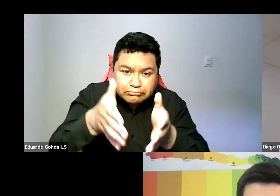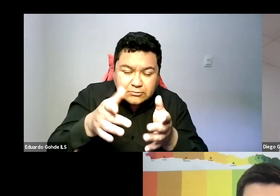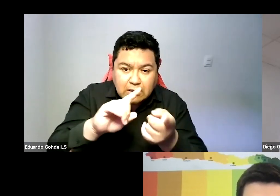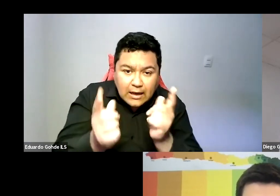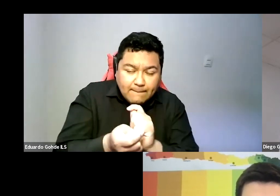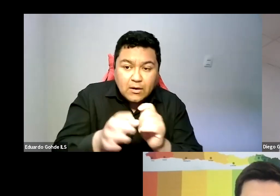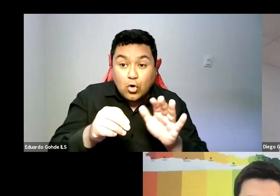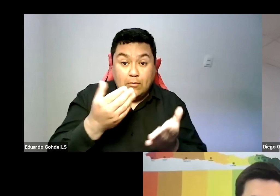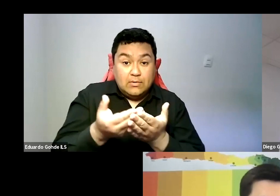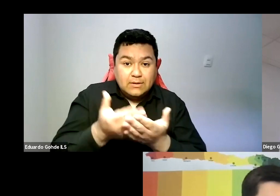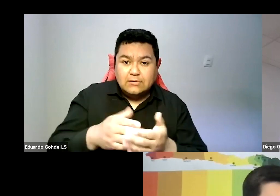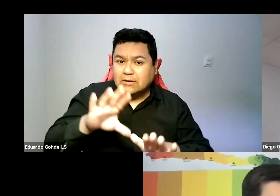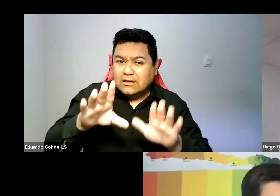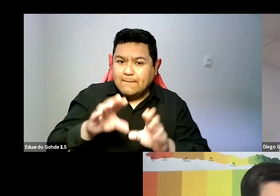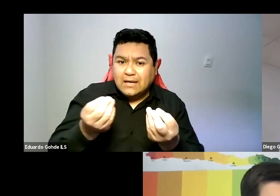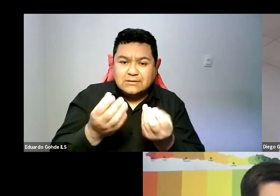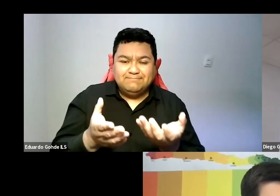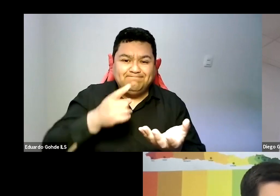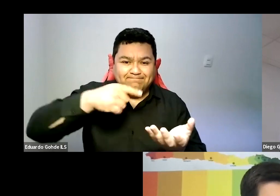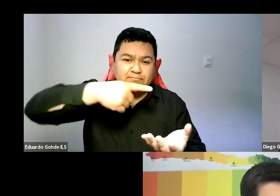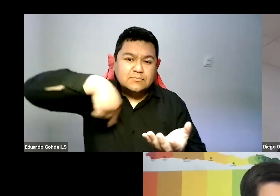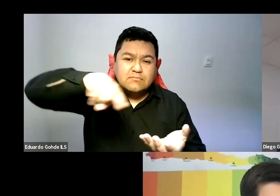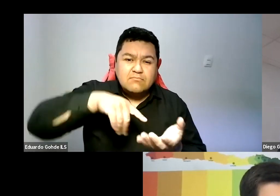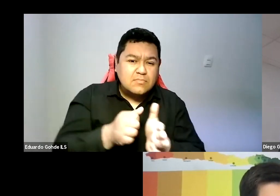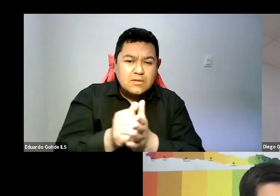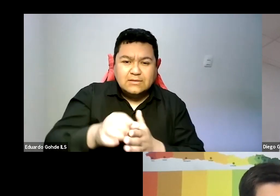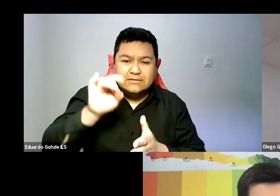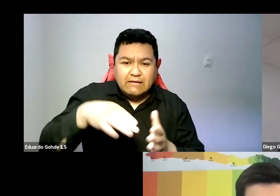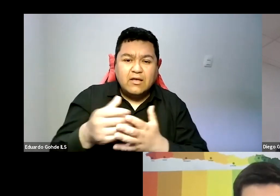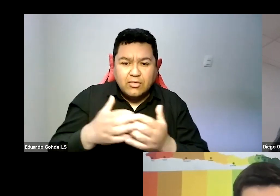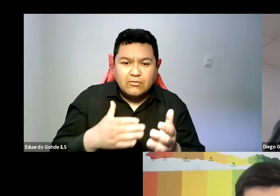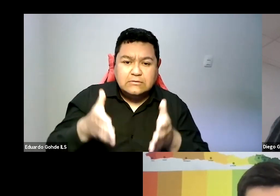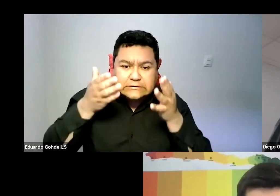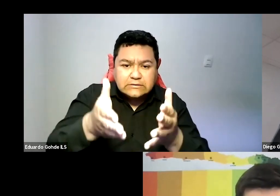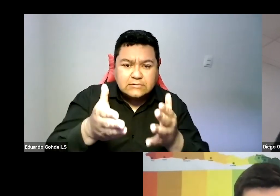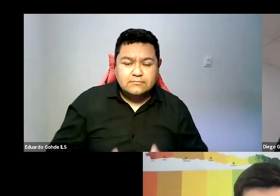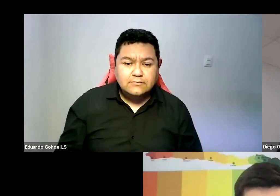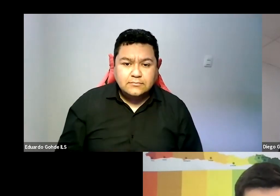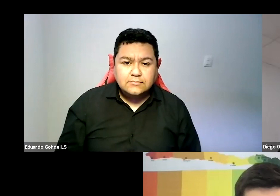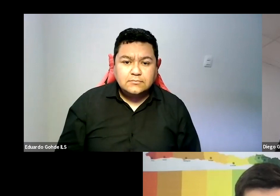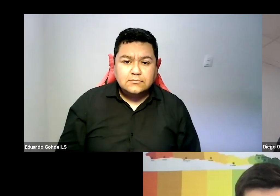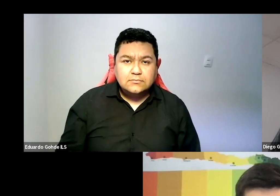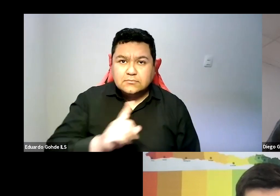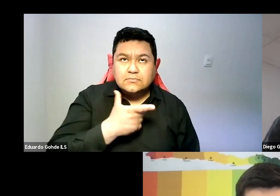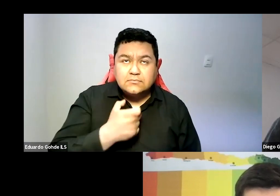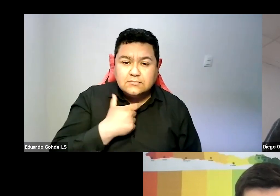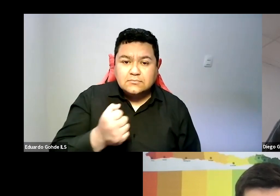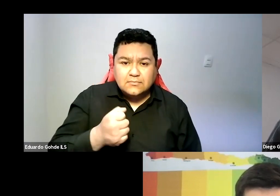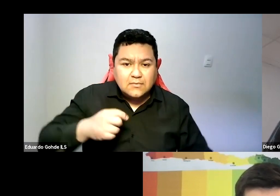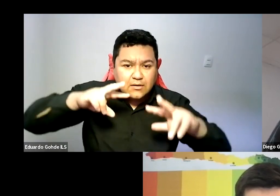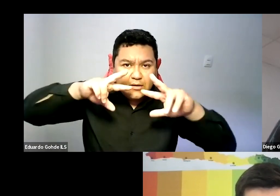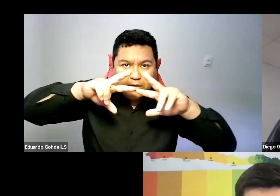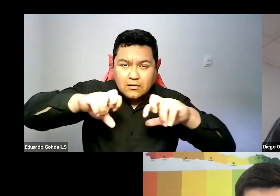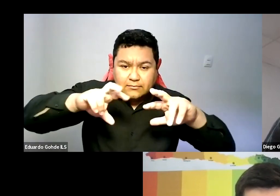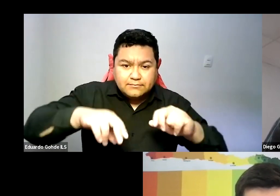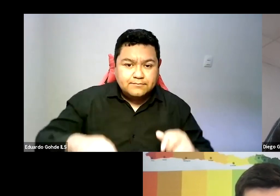si el experimento fuera así? O sea, uno va guiando esto porque sabe a dónde quiere llegar, si no quiere un ambiente de